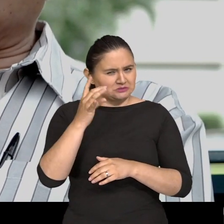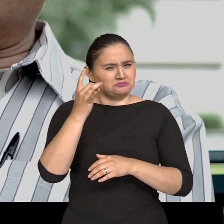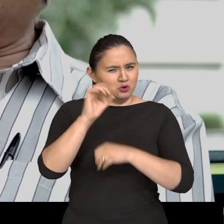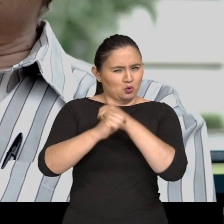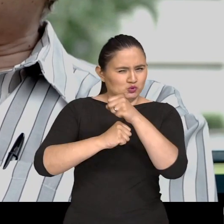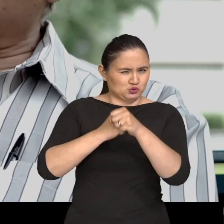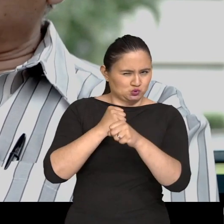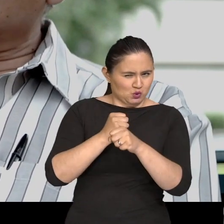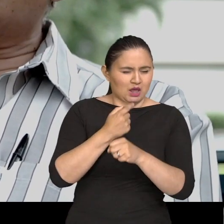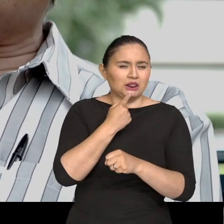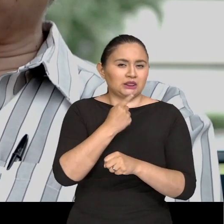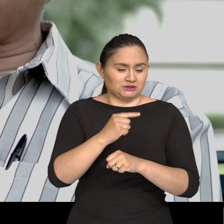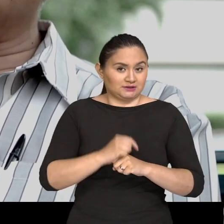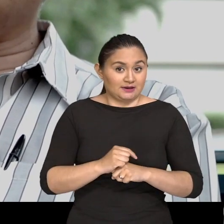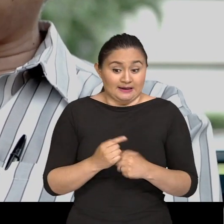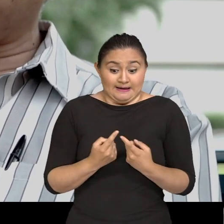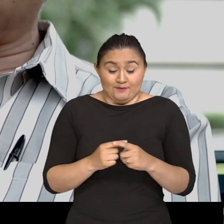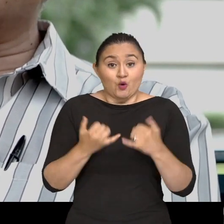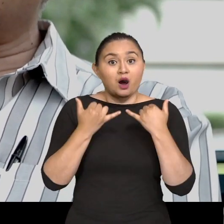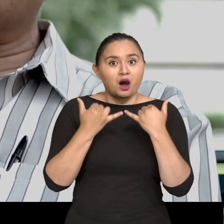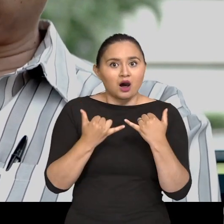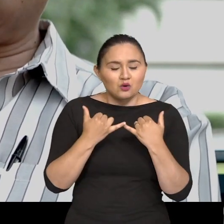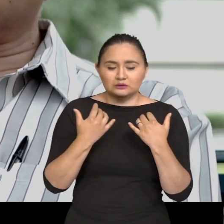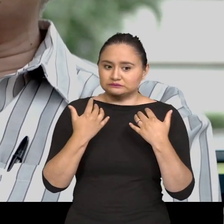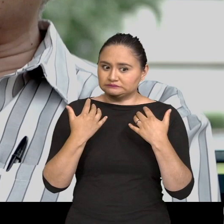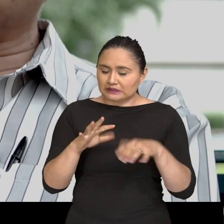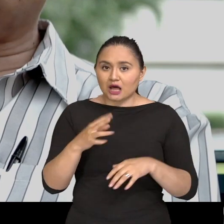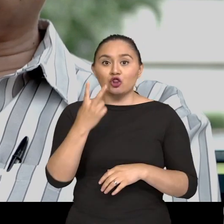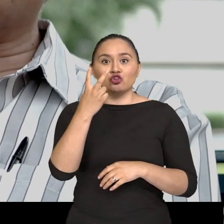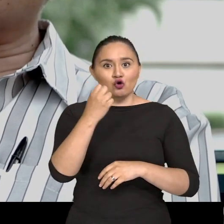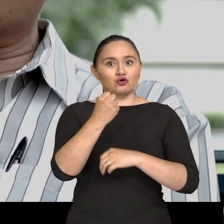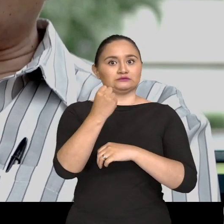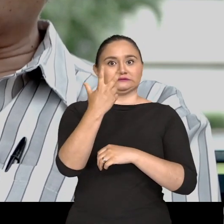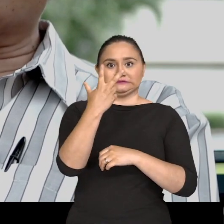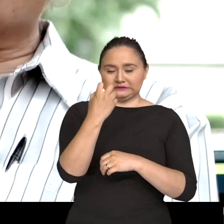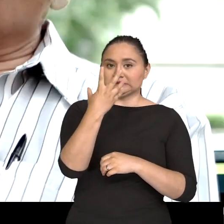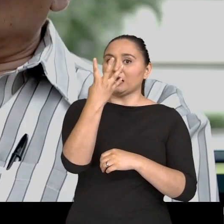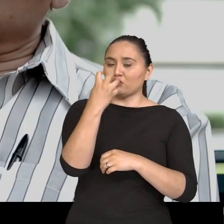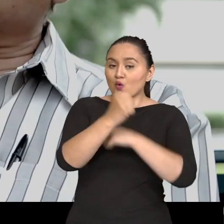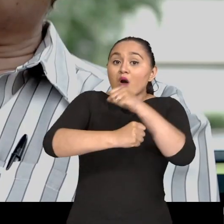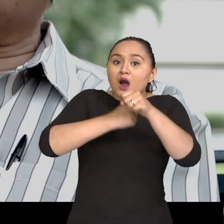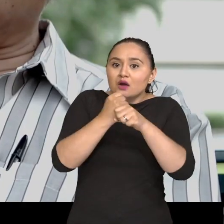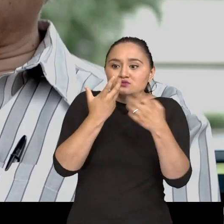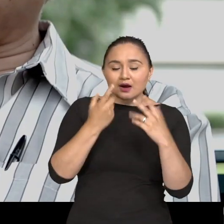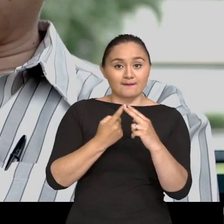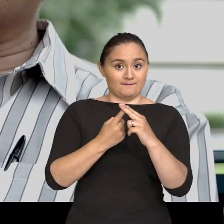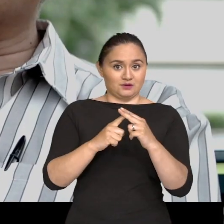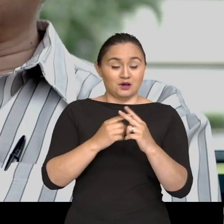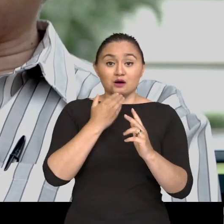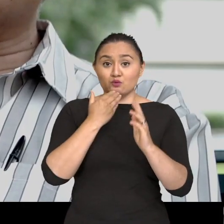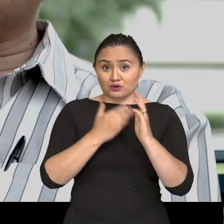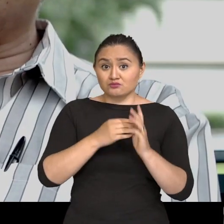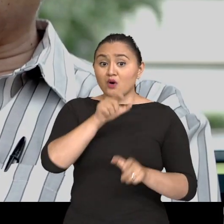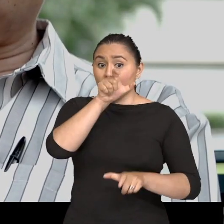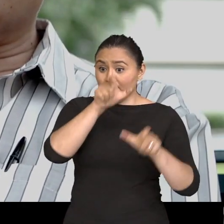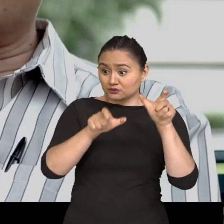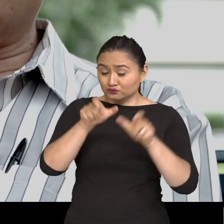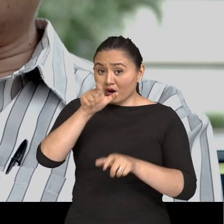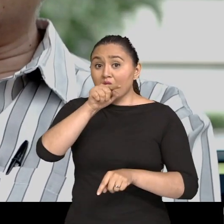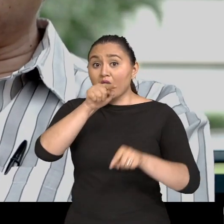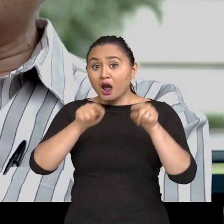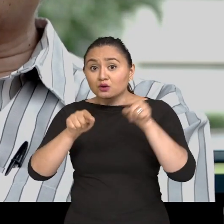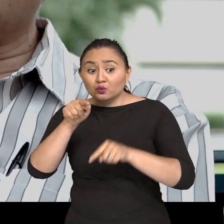18 años pero ahora con mucha más frecuencia aparece a partir de los 12 13 14 años e incluso he tenido he conocido casos de